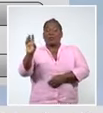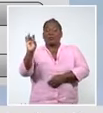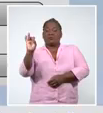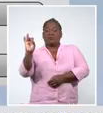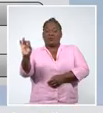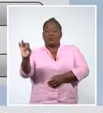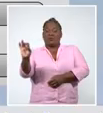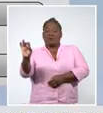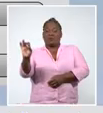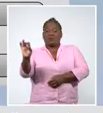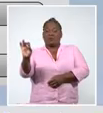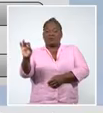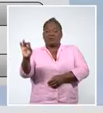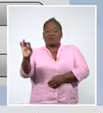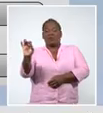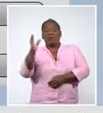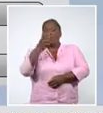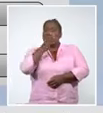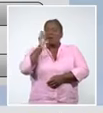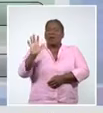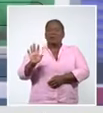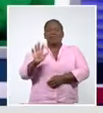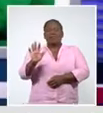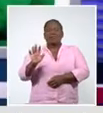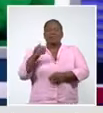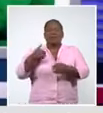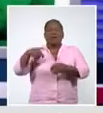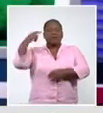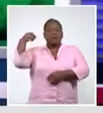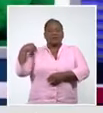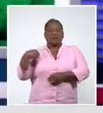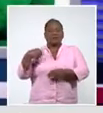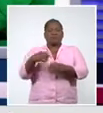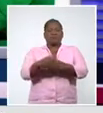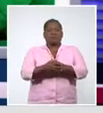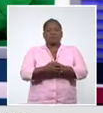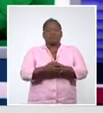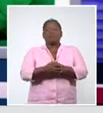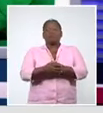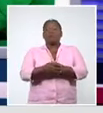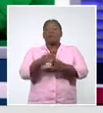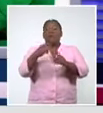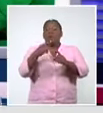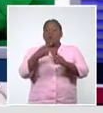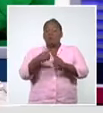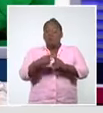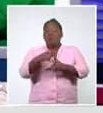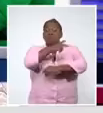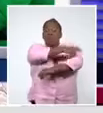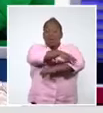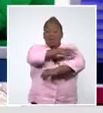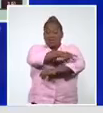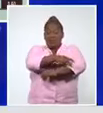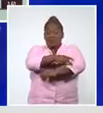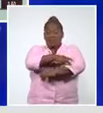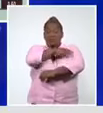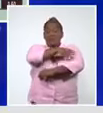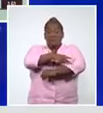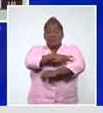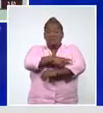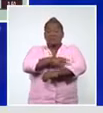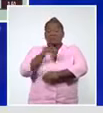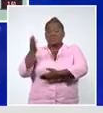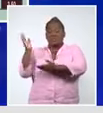también similar a la del día anterior. Por países, los países del mundo que más casos aportan, si quiere